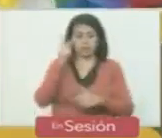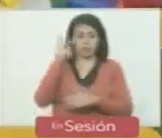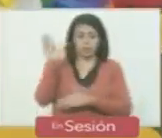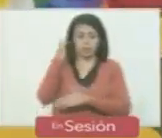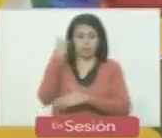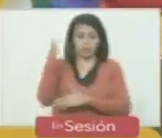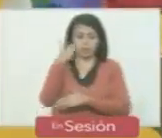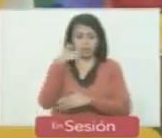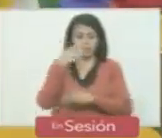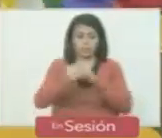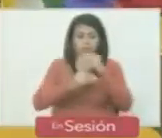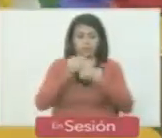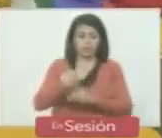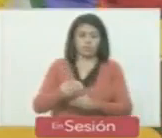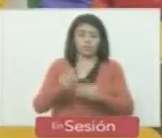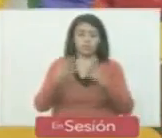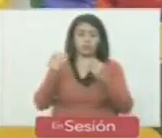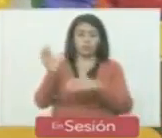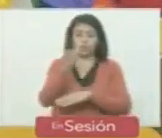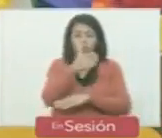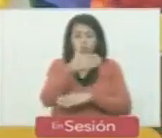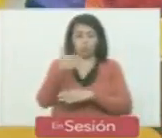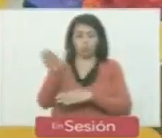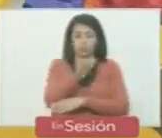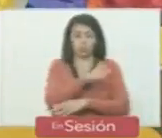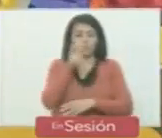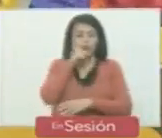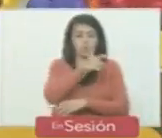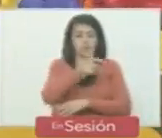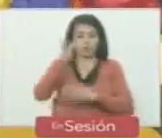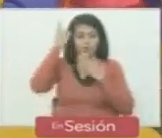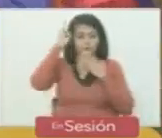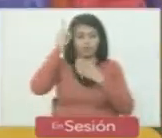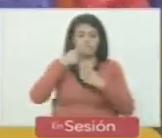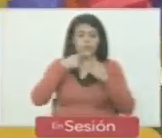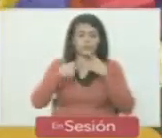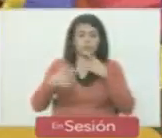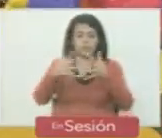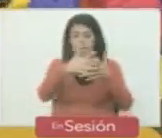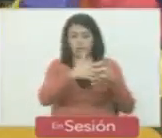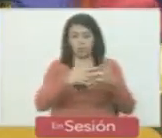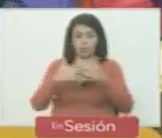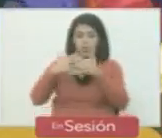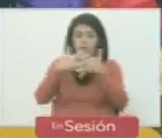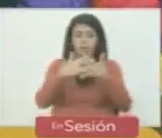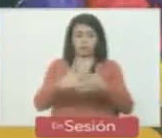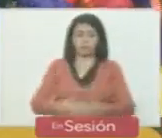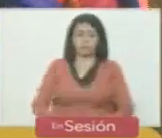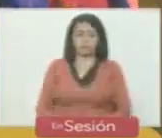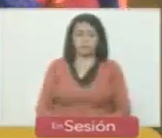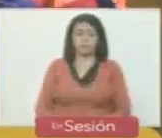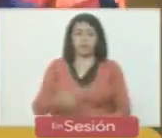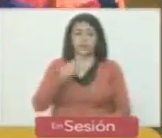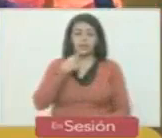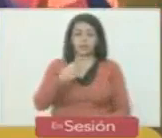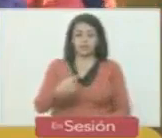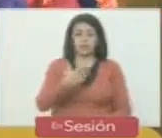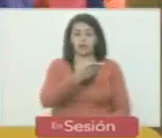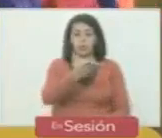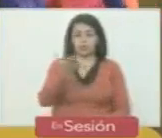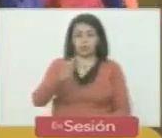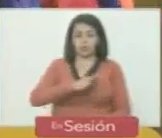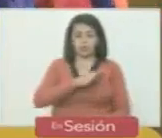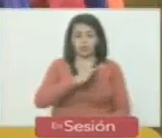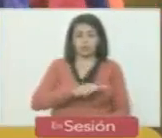banderas enarboladas, la multicolor de los pueblos indígenas del mundo, le decimos al imperio norteamericano, le decimos a ustedes,